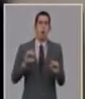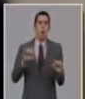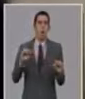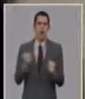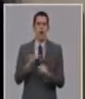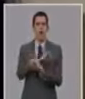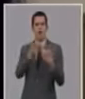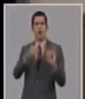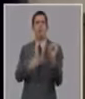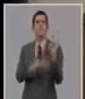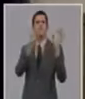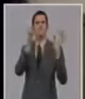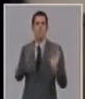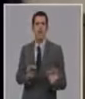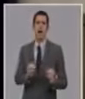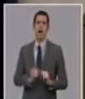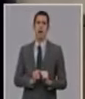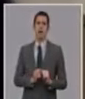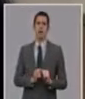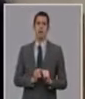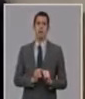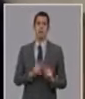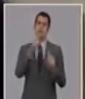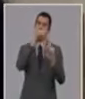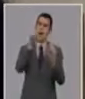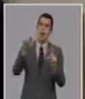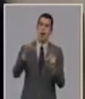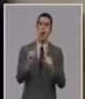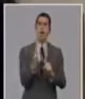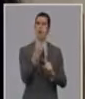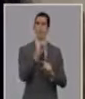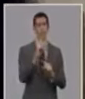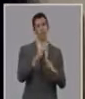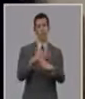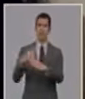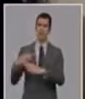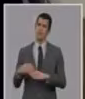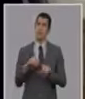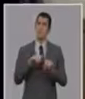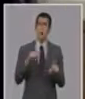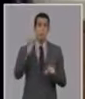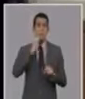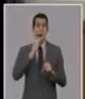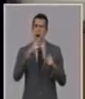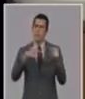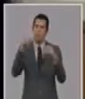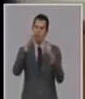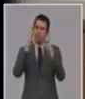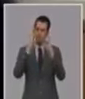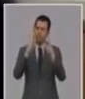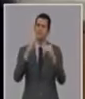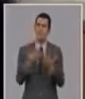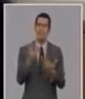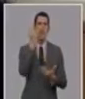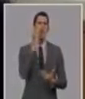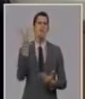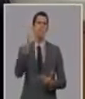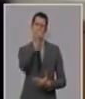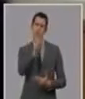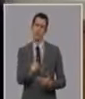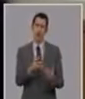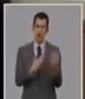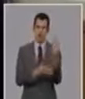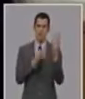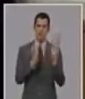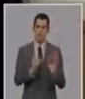la COVID-19 con diferentes temáticas, visto desde distintas aristas, y sobre todo se explotaron muchísimo las historias de vida, las historias de los protagonistas,